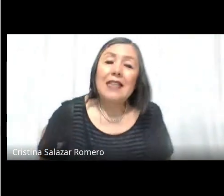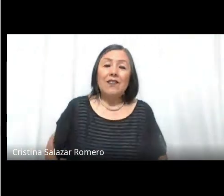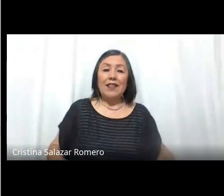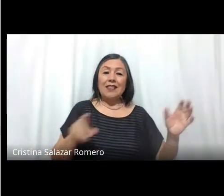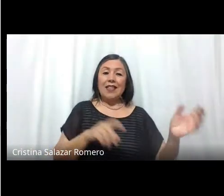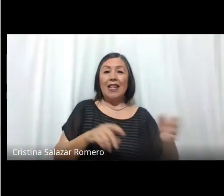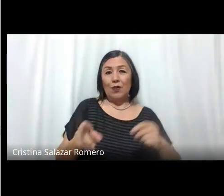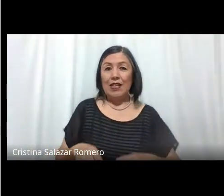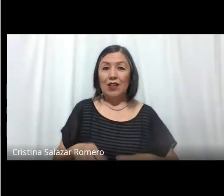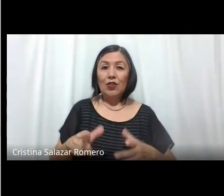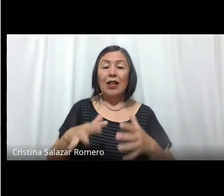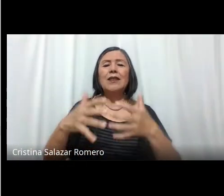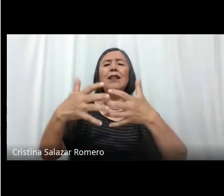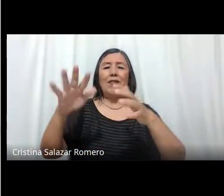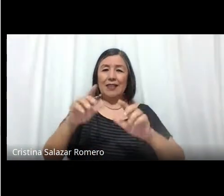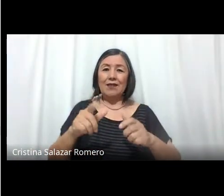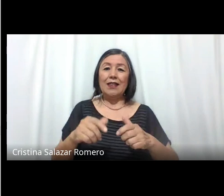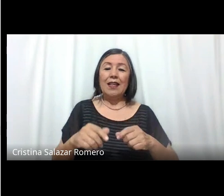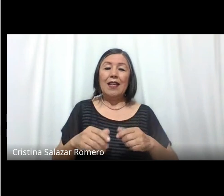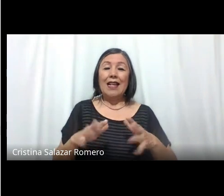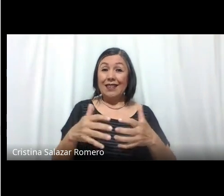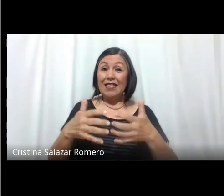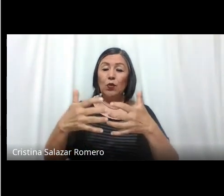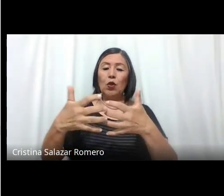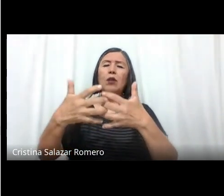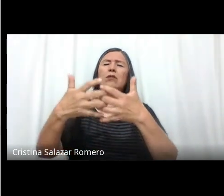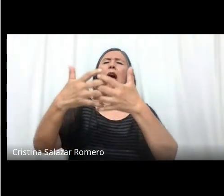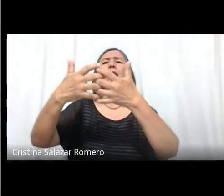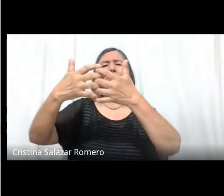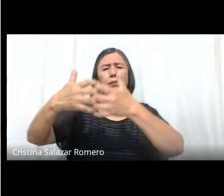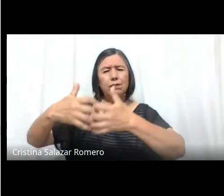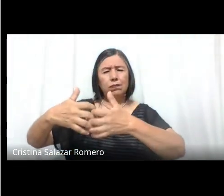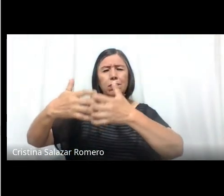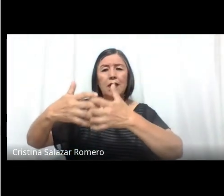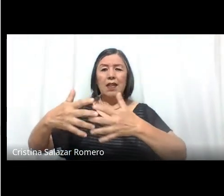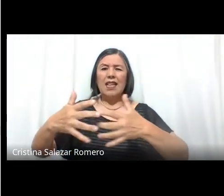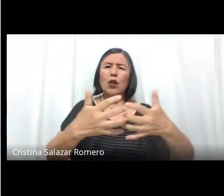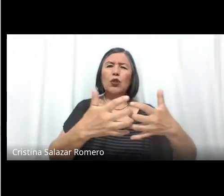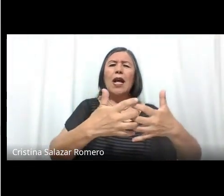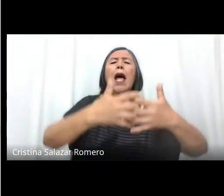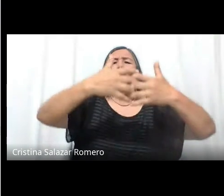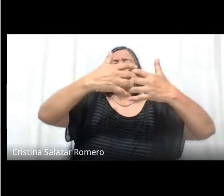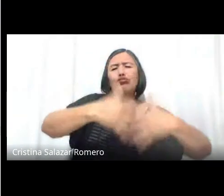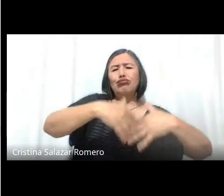cuál es la diferencia en una y en otra, ¿sí? Fíjense bien, la seña 1 y la